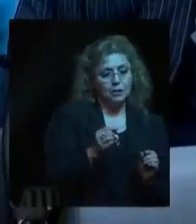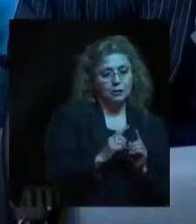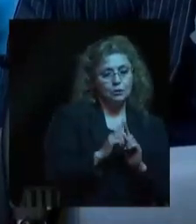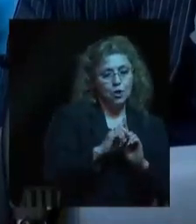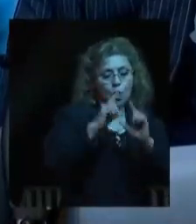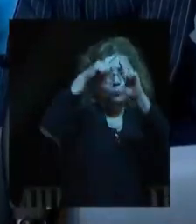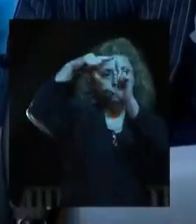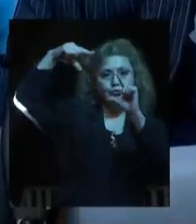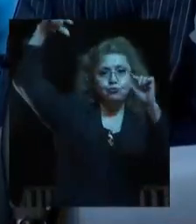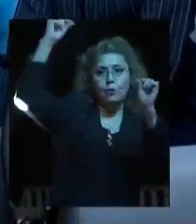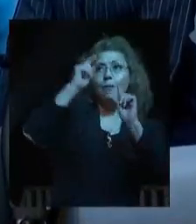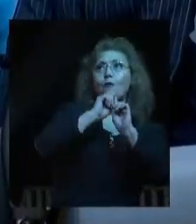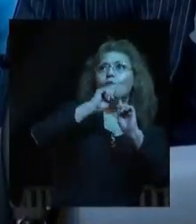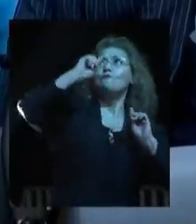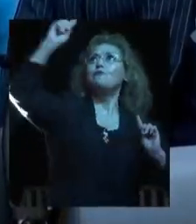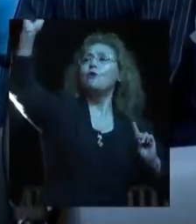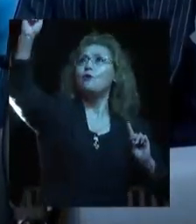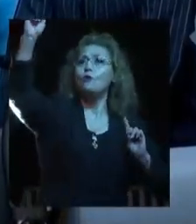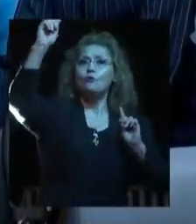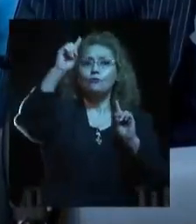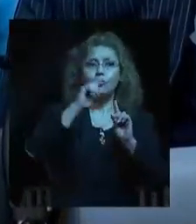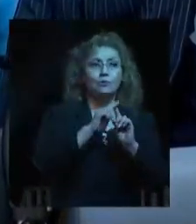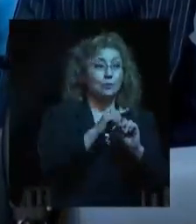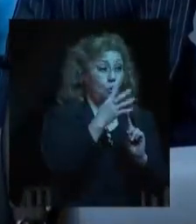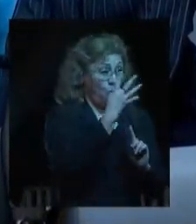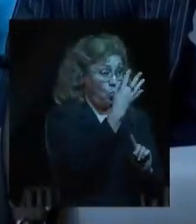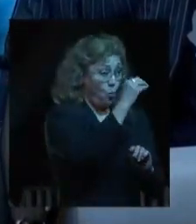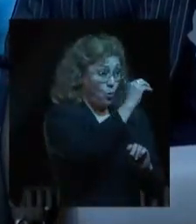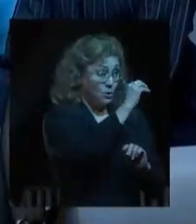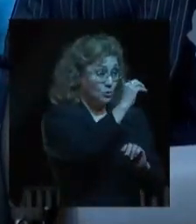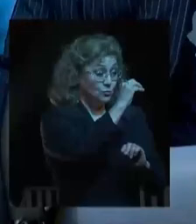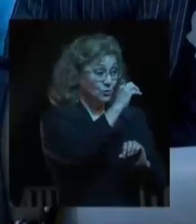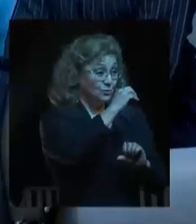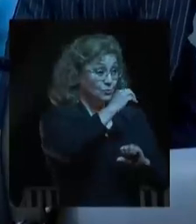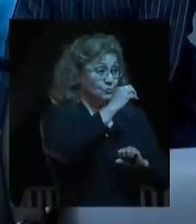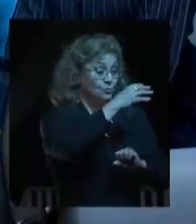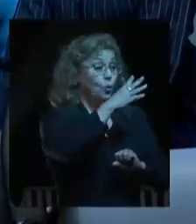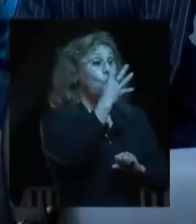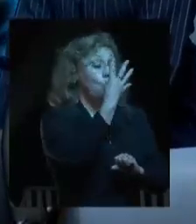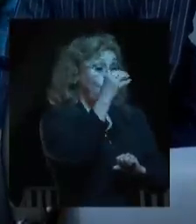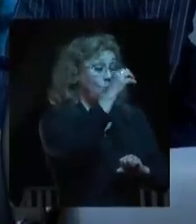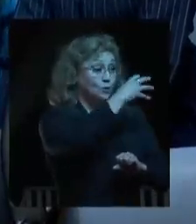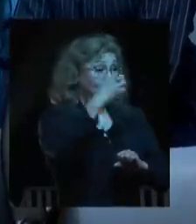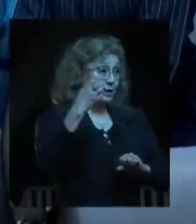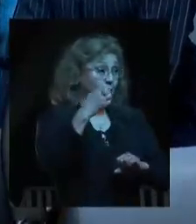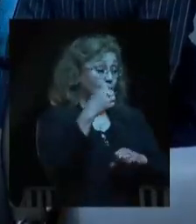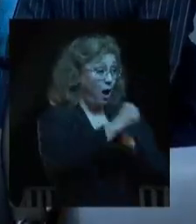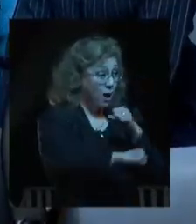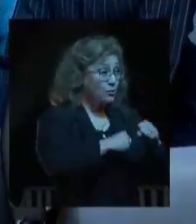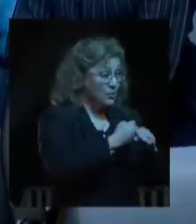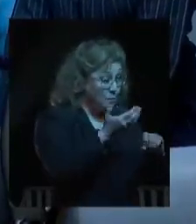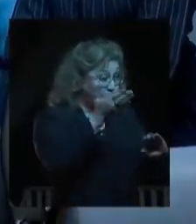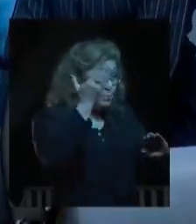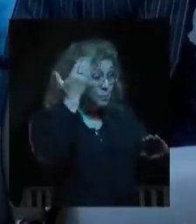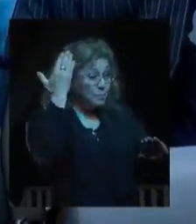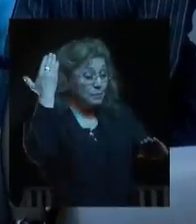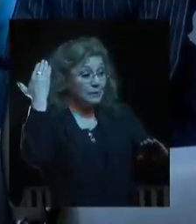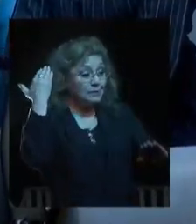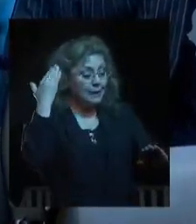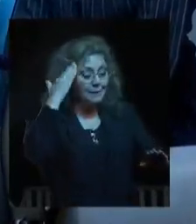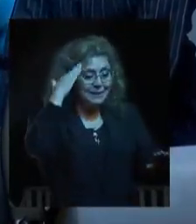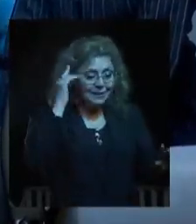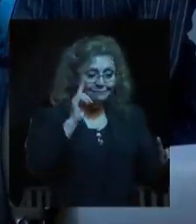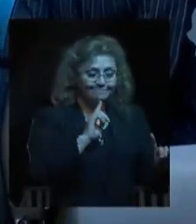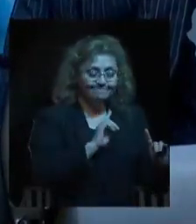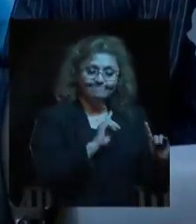fuera a Marte, Galileo hace 400 años no lo debe haber pensado. ¿Y quiénes somos nosotros para